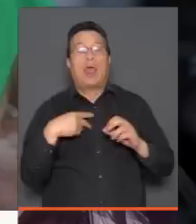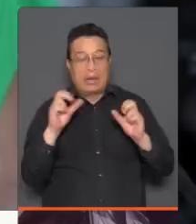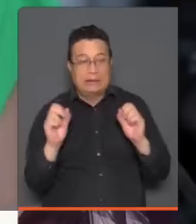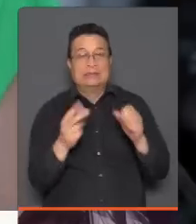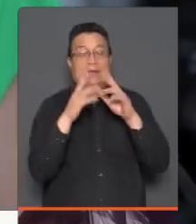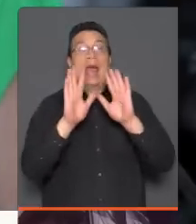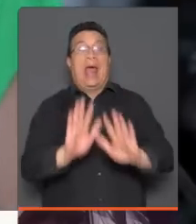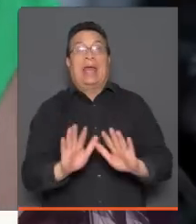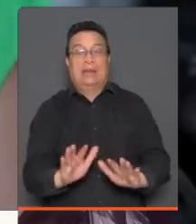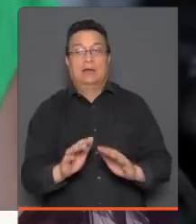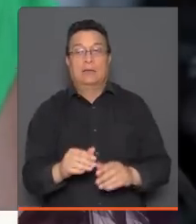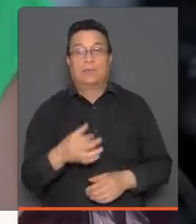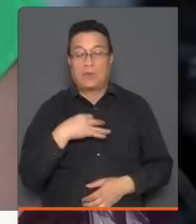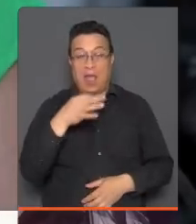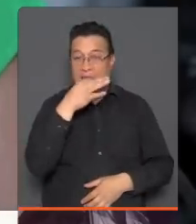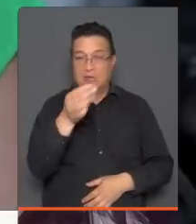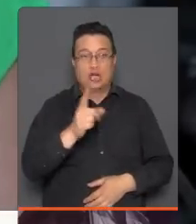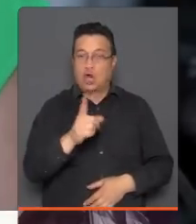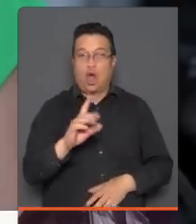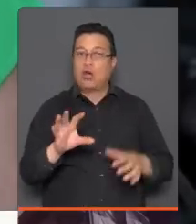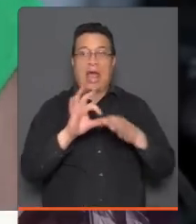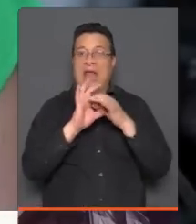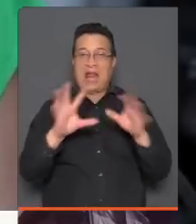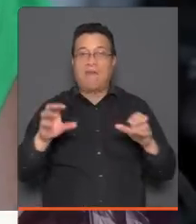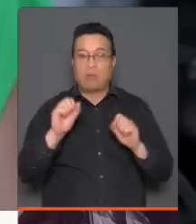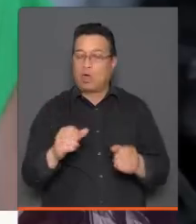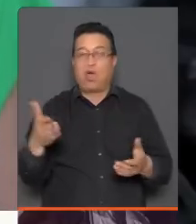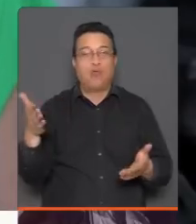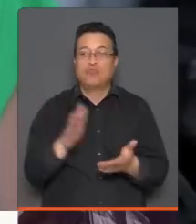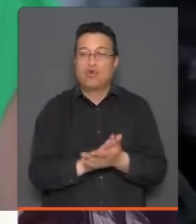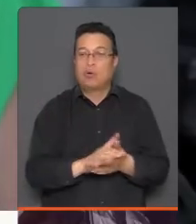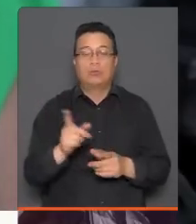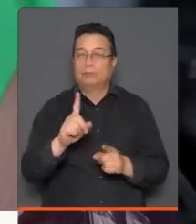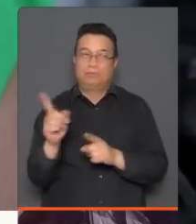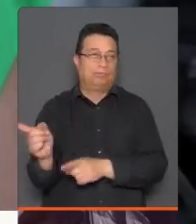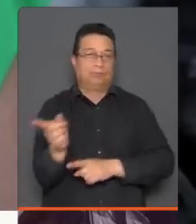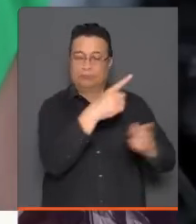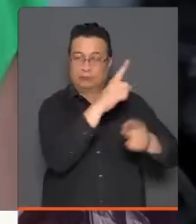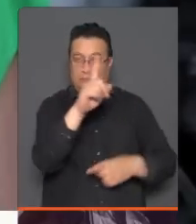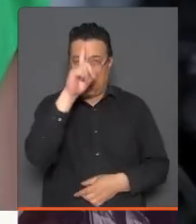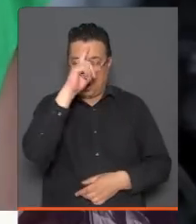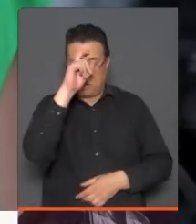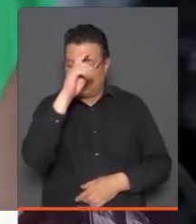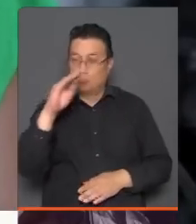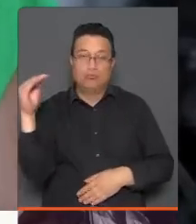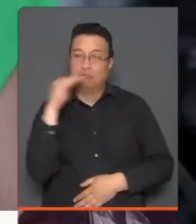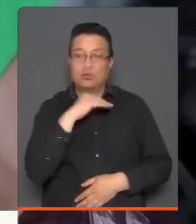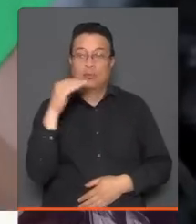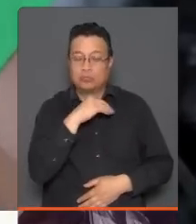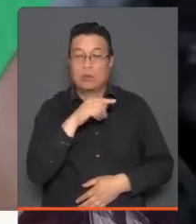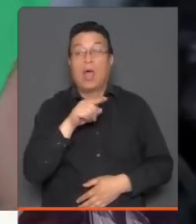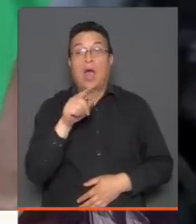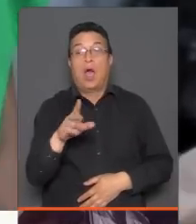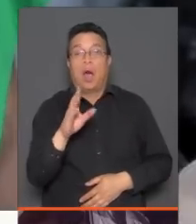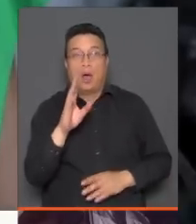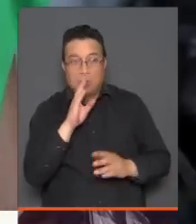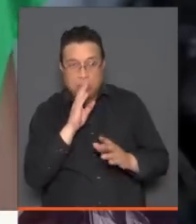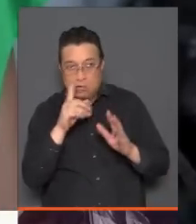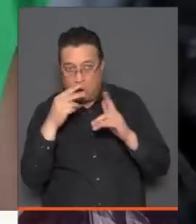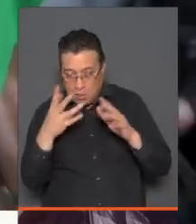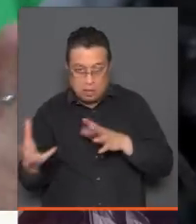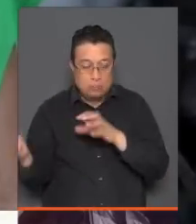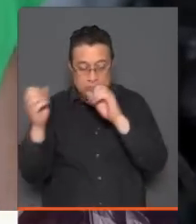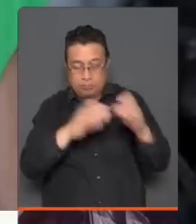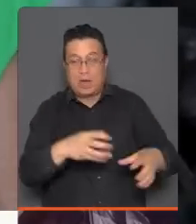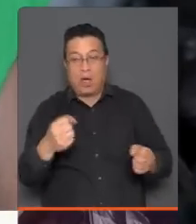Y él dice, no, esto es muy grave, esta persona se puede morir. Llévenla a la clínica lo antes posible y ahí es donde ellos la suben al